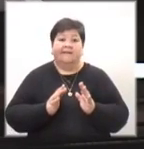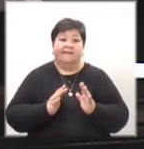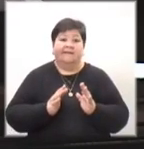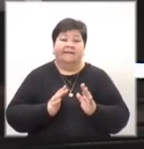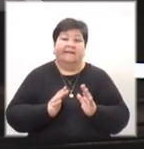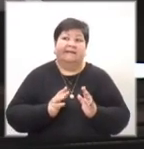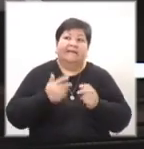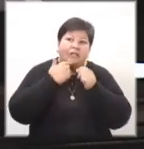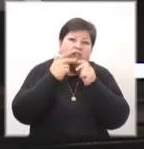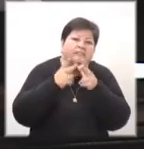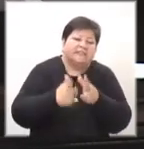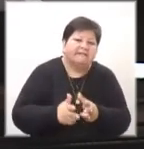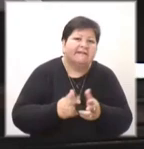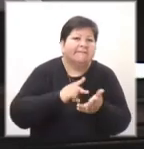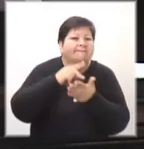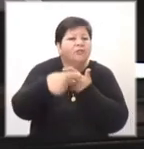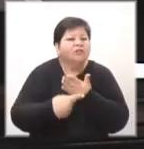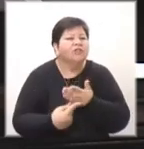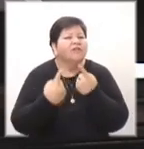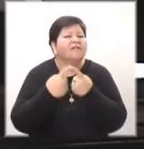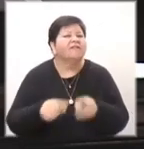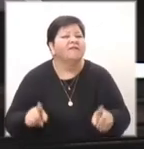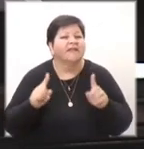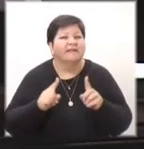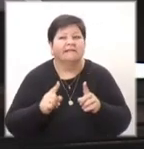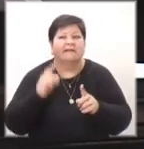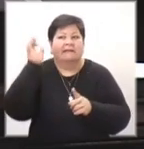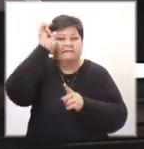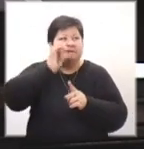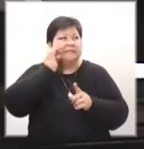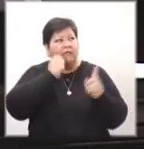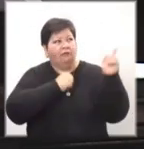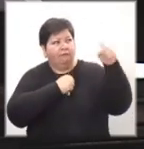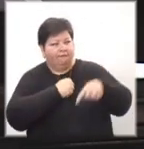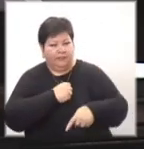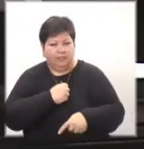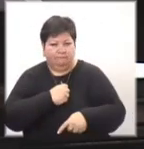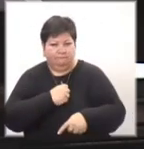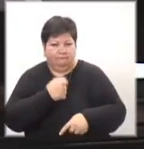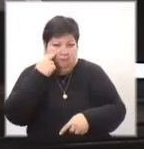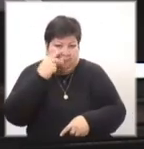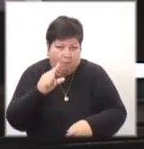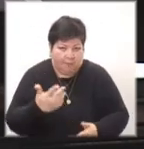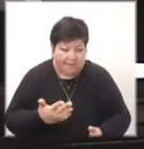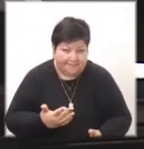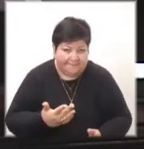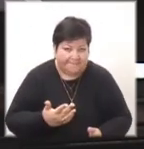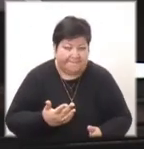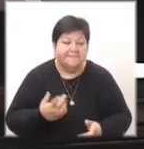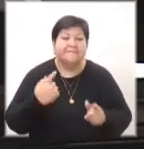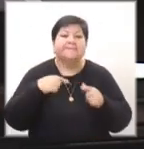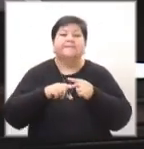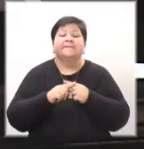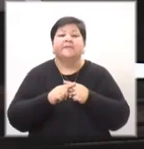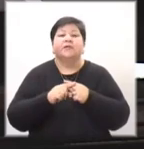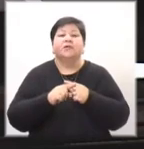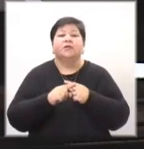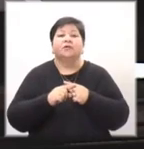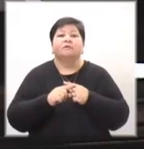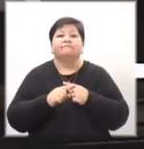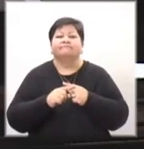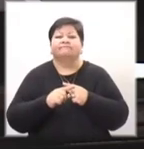proyecto distinto al que salió del Senado. Eso no sería un problema, pero sí